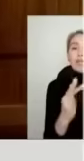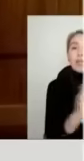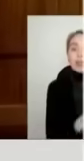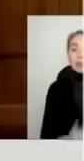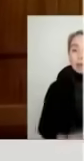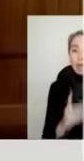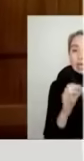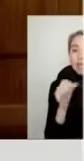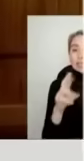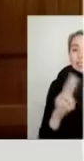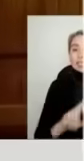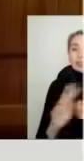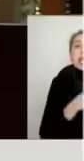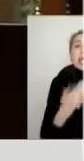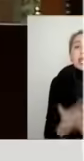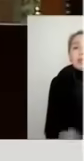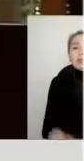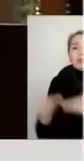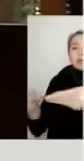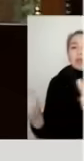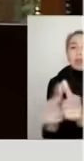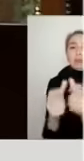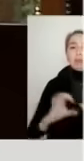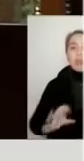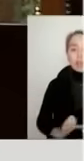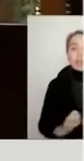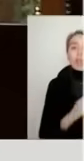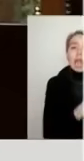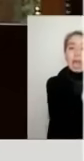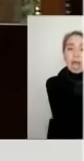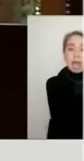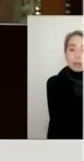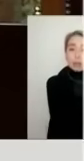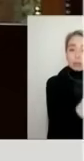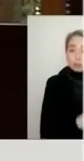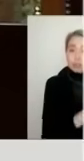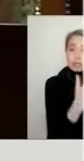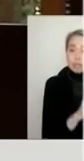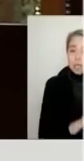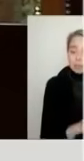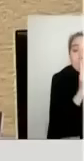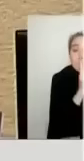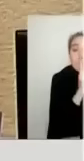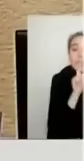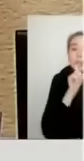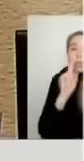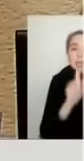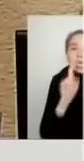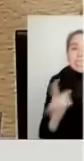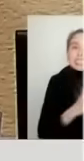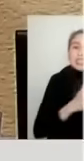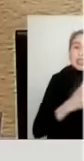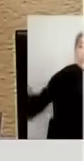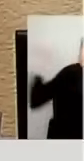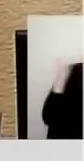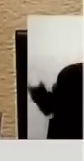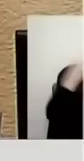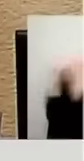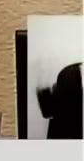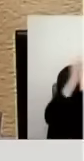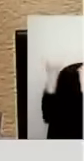hacer desde esta Cámara de Diputadas y Diputados, donde nos tienen durante media hora escuchando falacias y